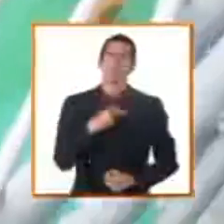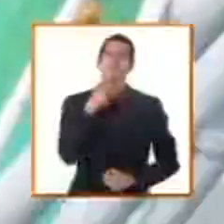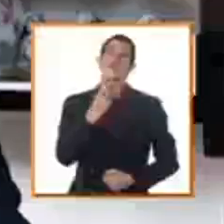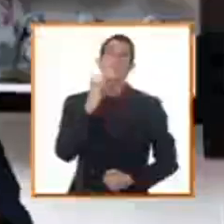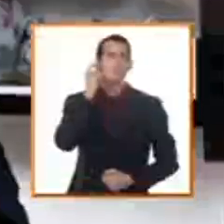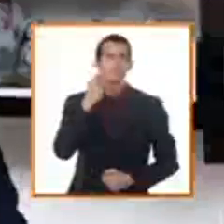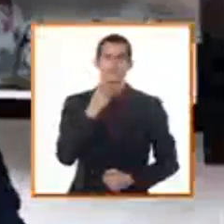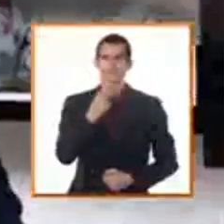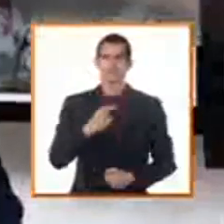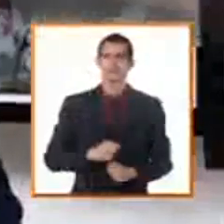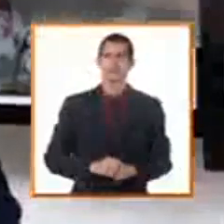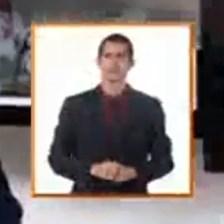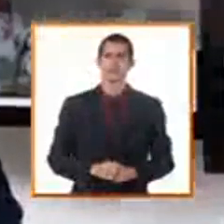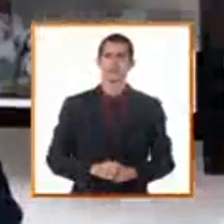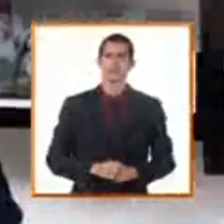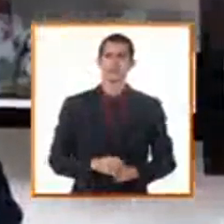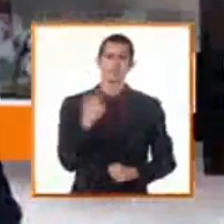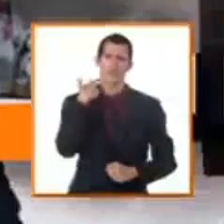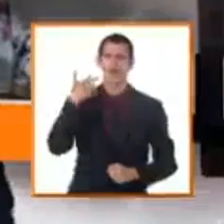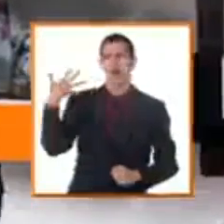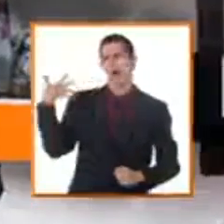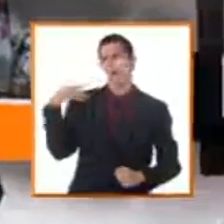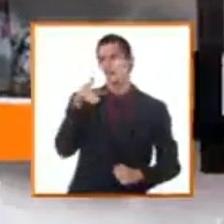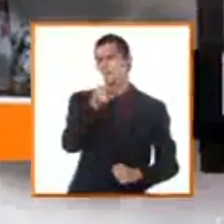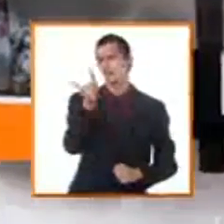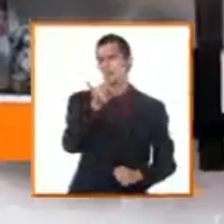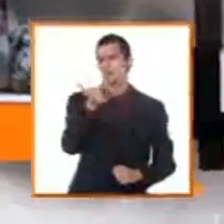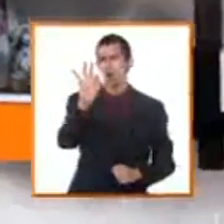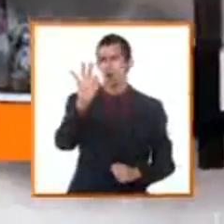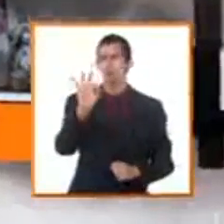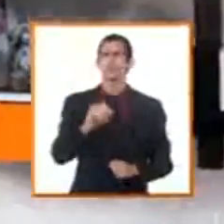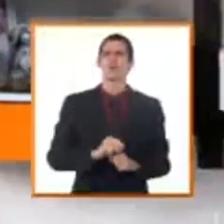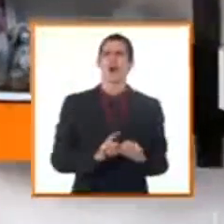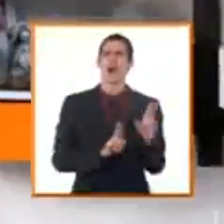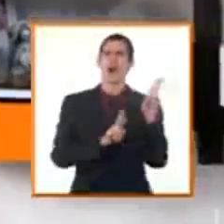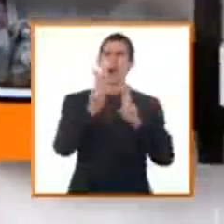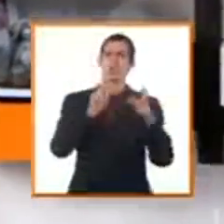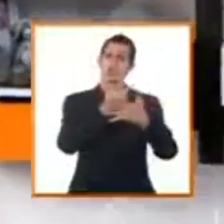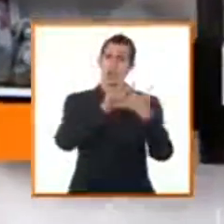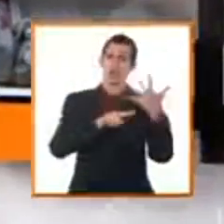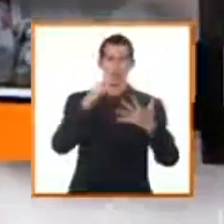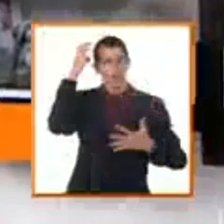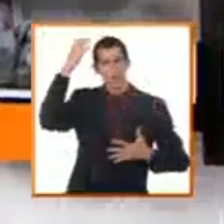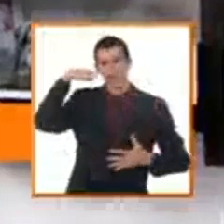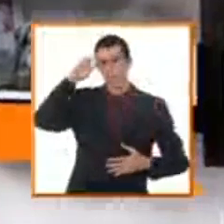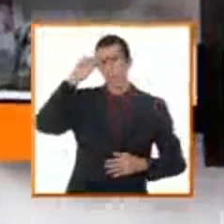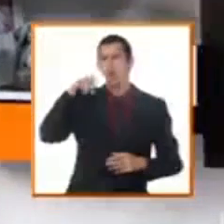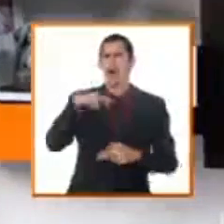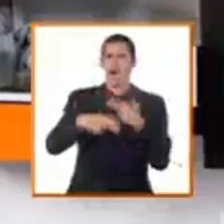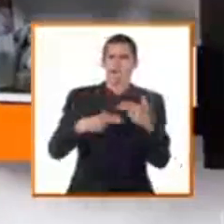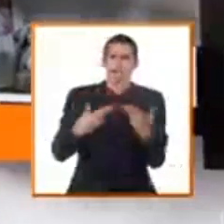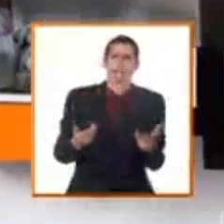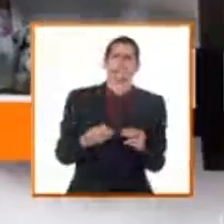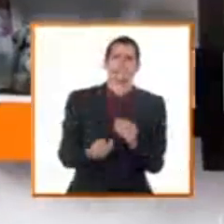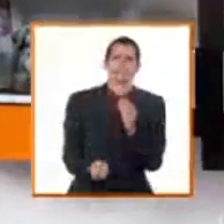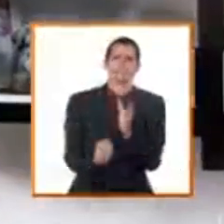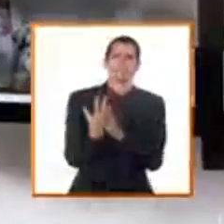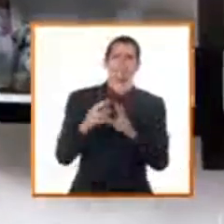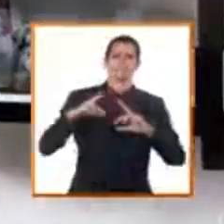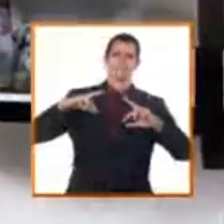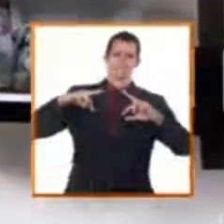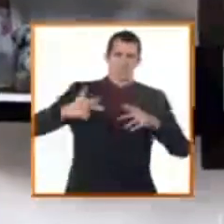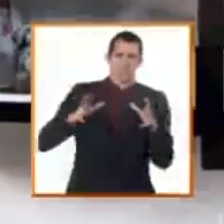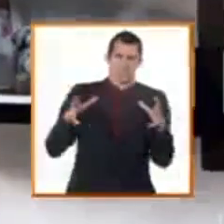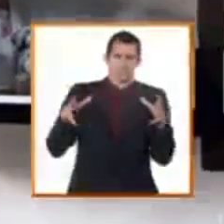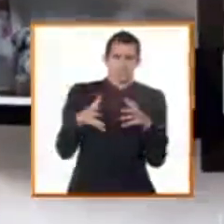año 1998 se reorganiza la estructura y funciones de la Comisión Nacional de Drogas y es cuando se decide